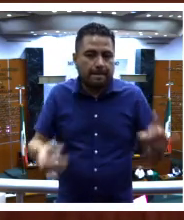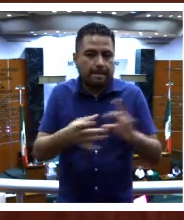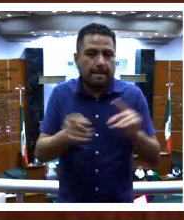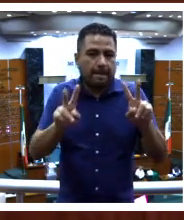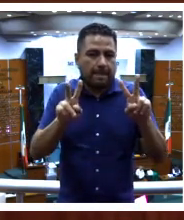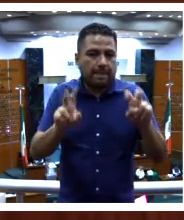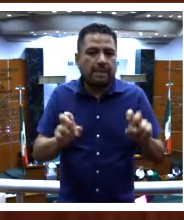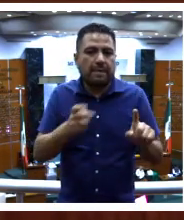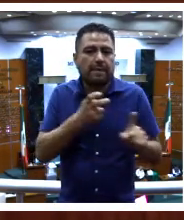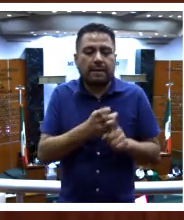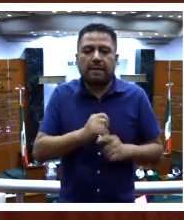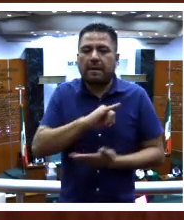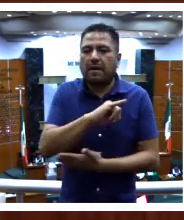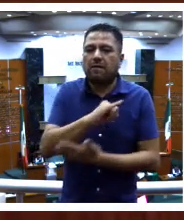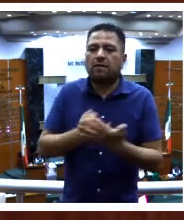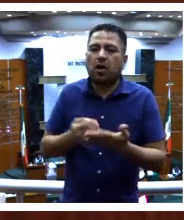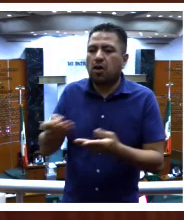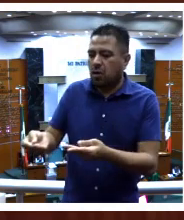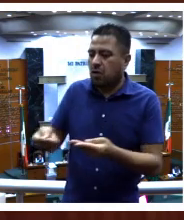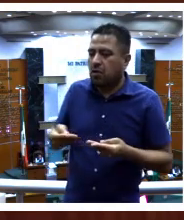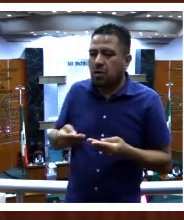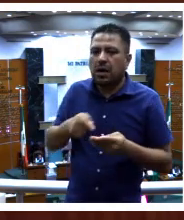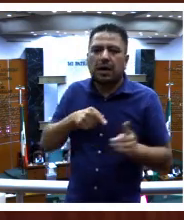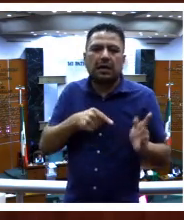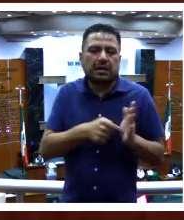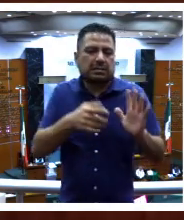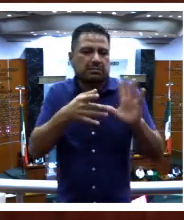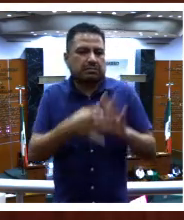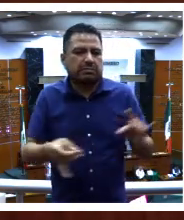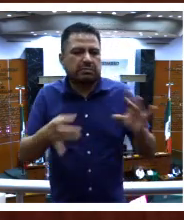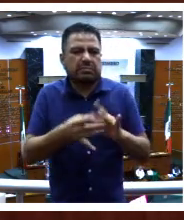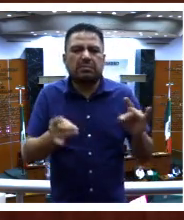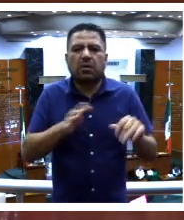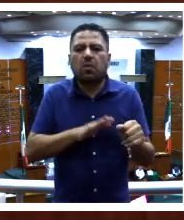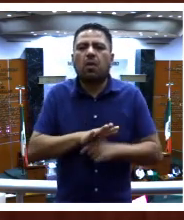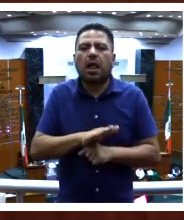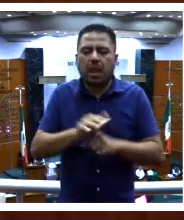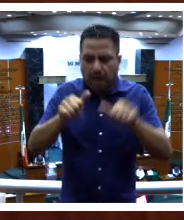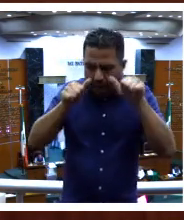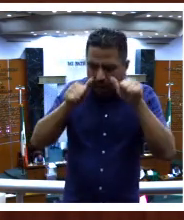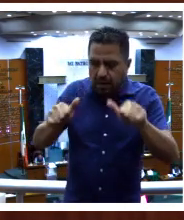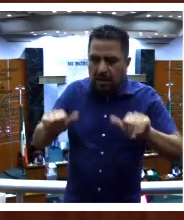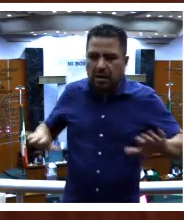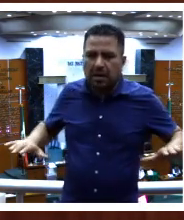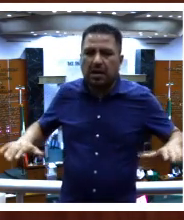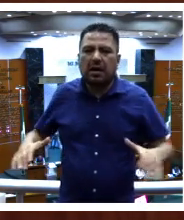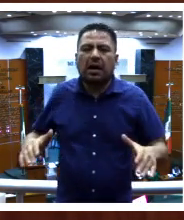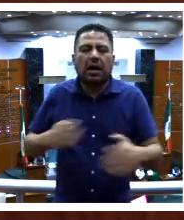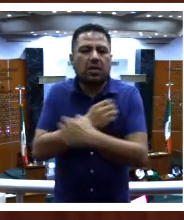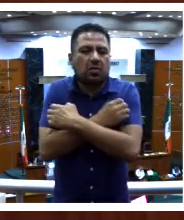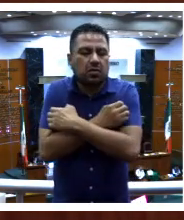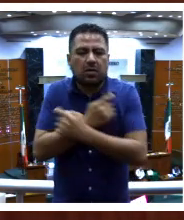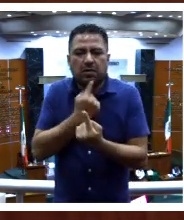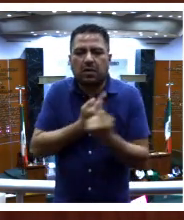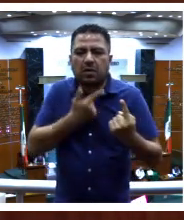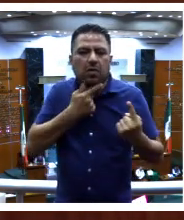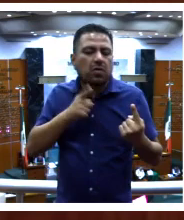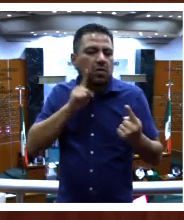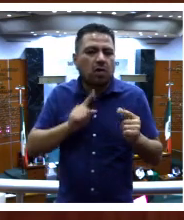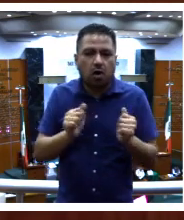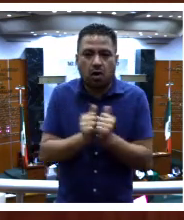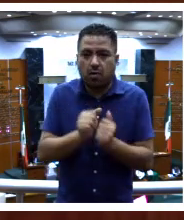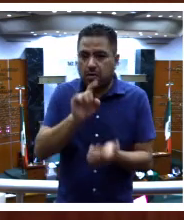tema. El informe que nos hizo llegar expone una ampliación en la cobertura de la educación a niñas y niños